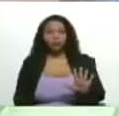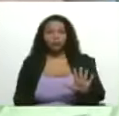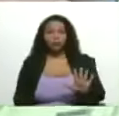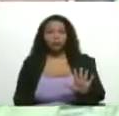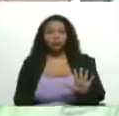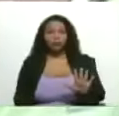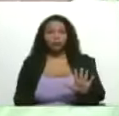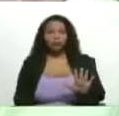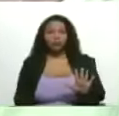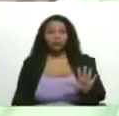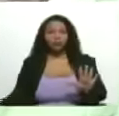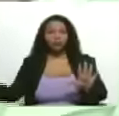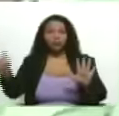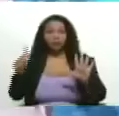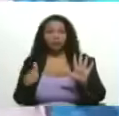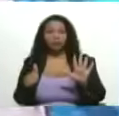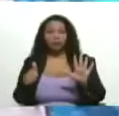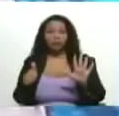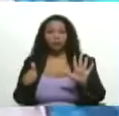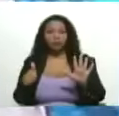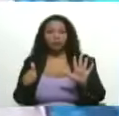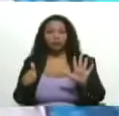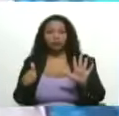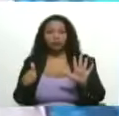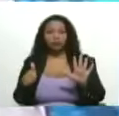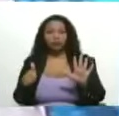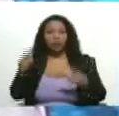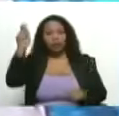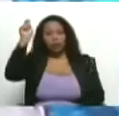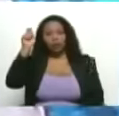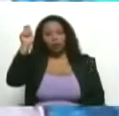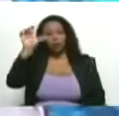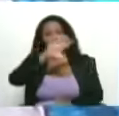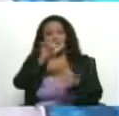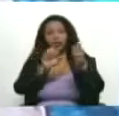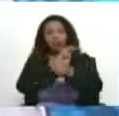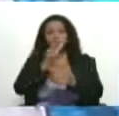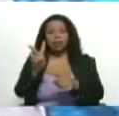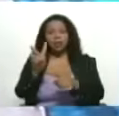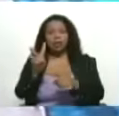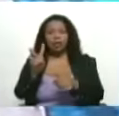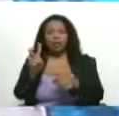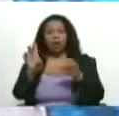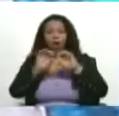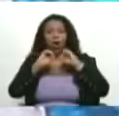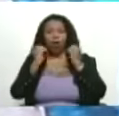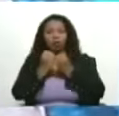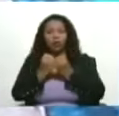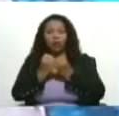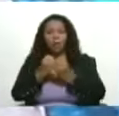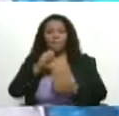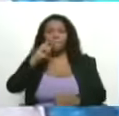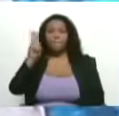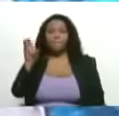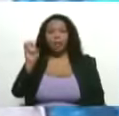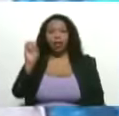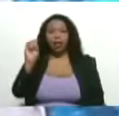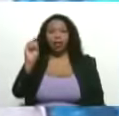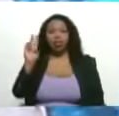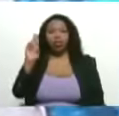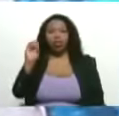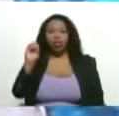En sexto lugar, el diputado y vicepresidente de organización, Pedro Infante